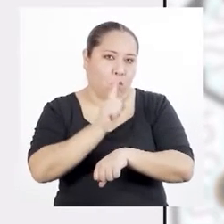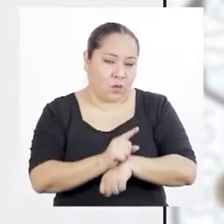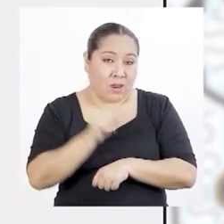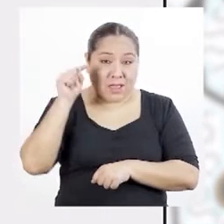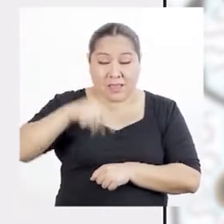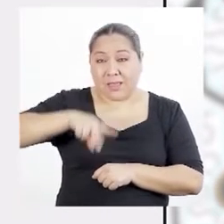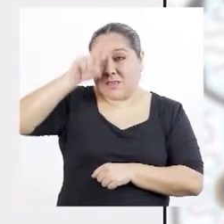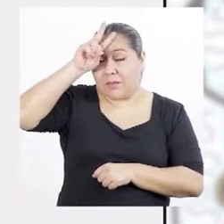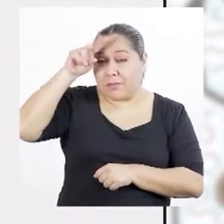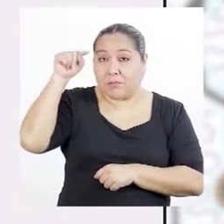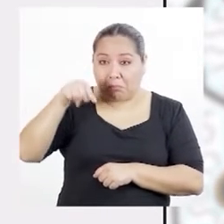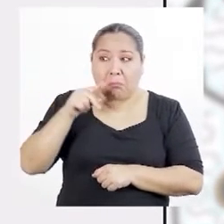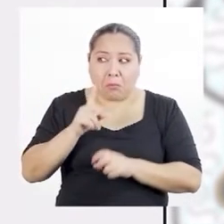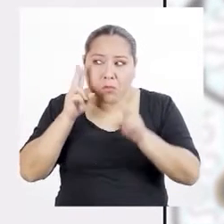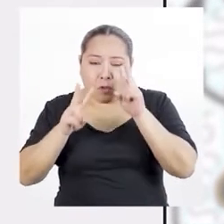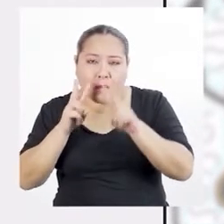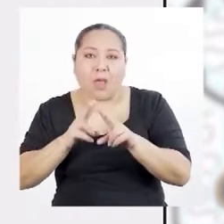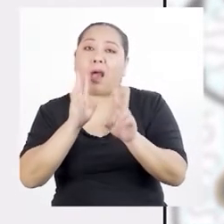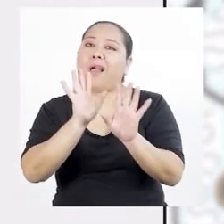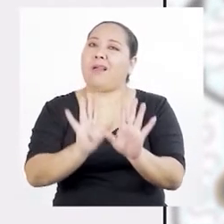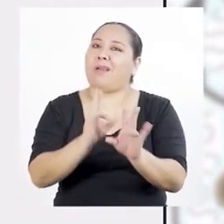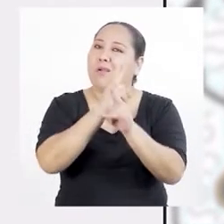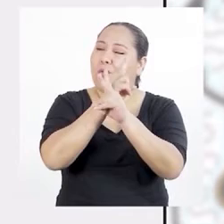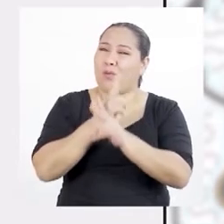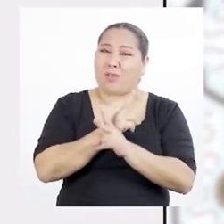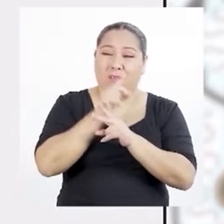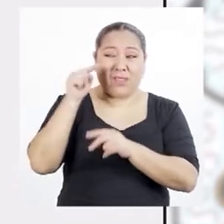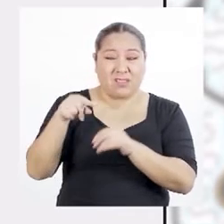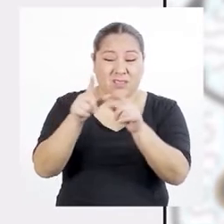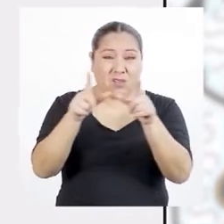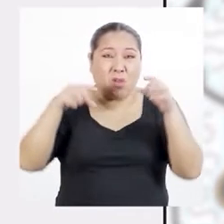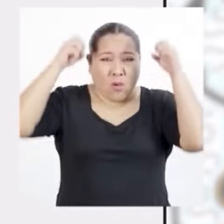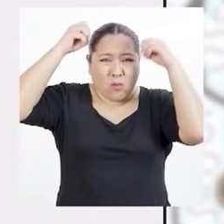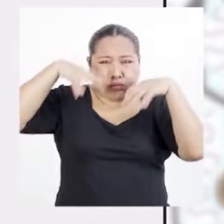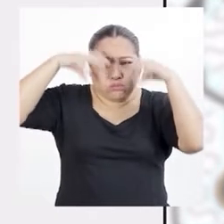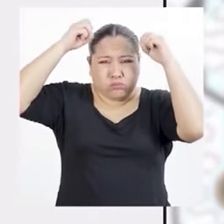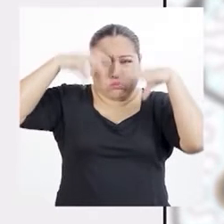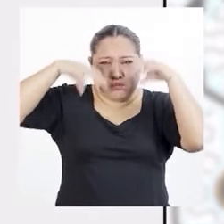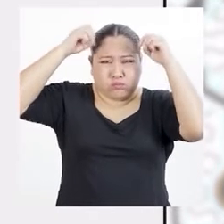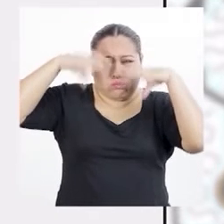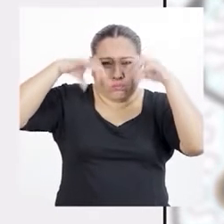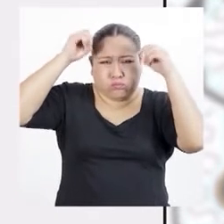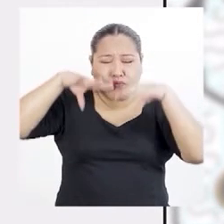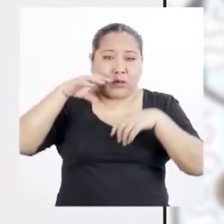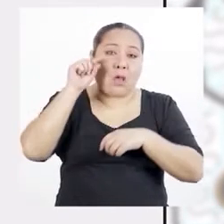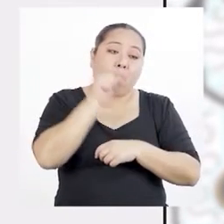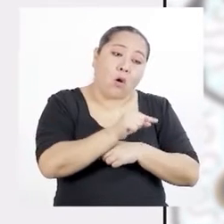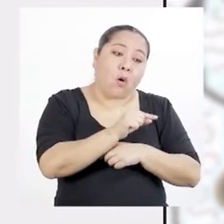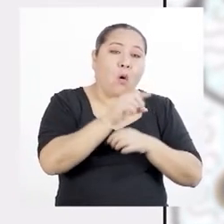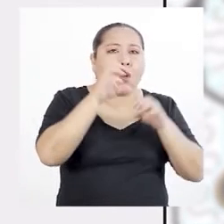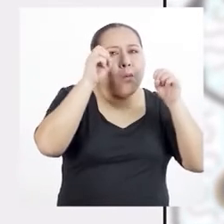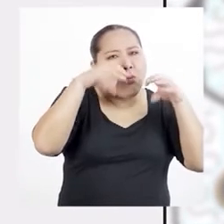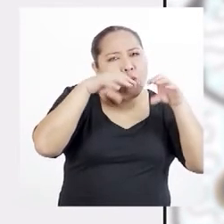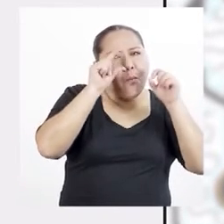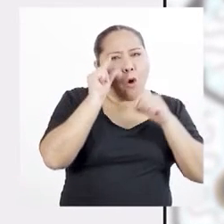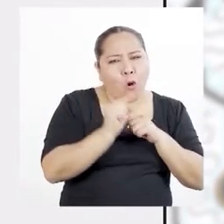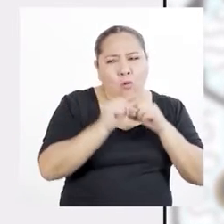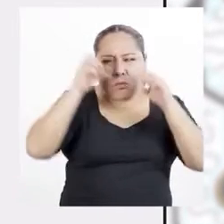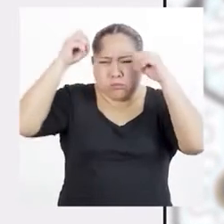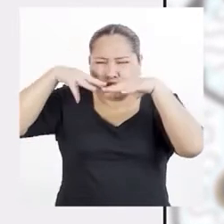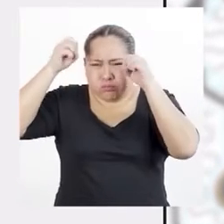Perú y hay que tener cuidado porque hay zonas donde el fenómeno de las lluvias puede ocurrir en menor o mayor